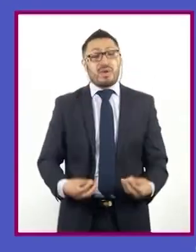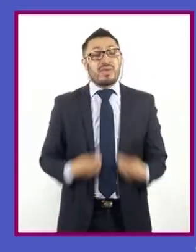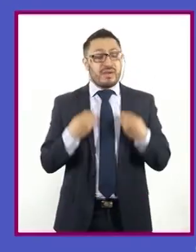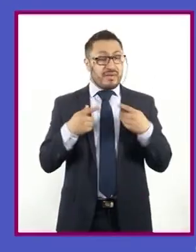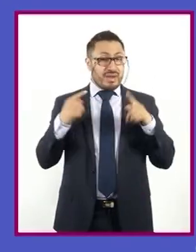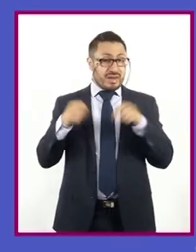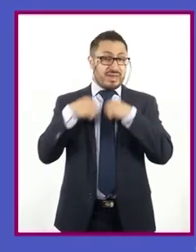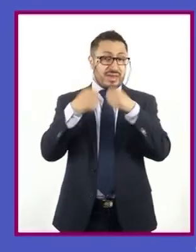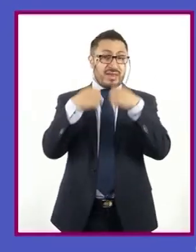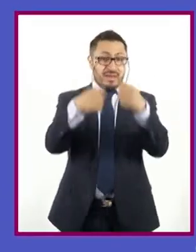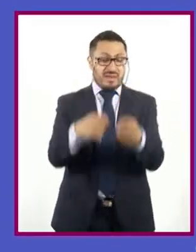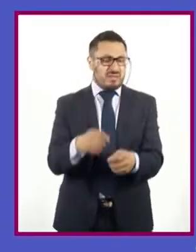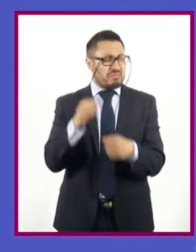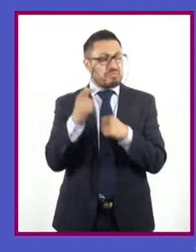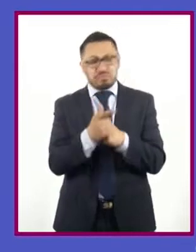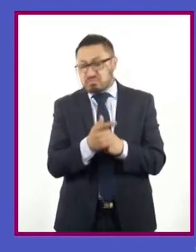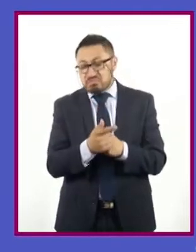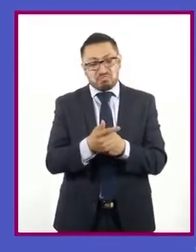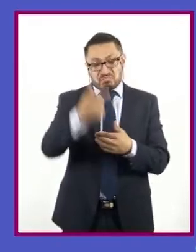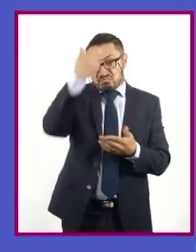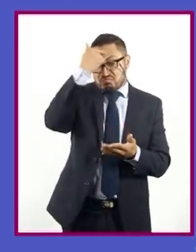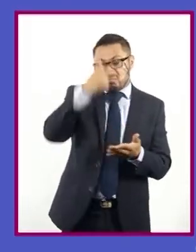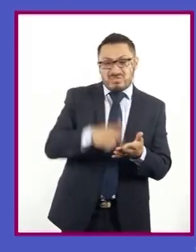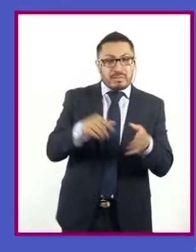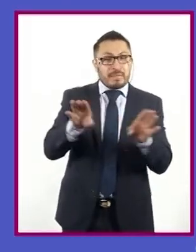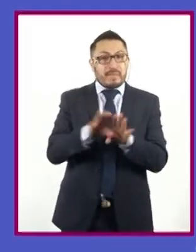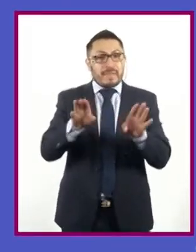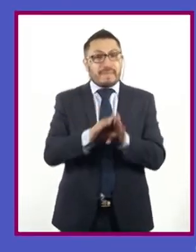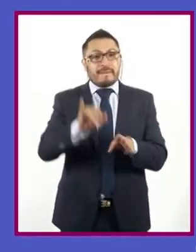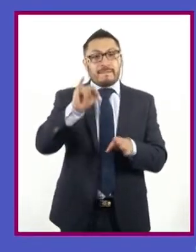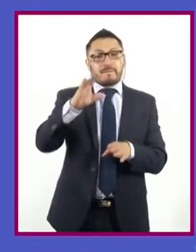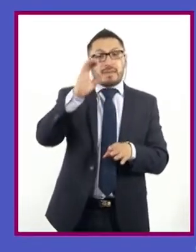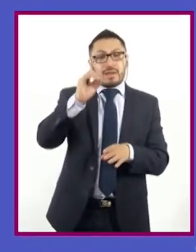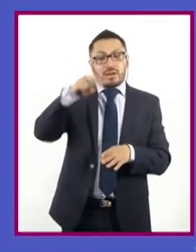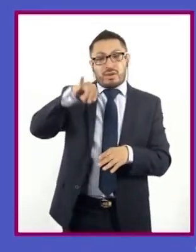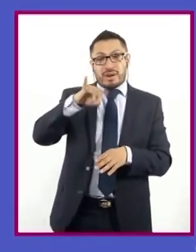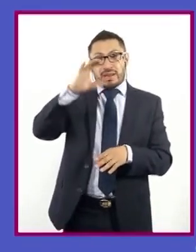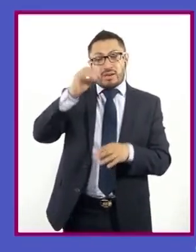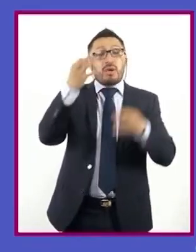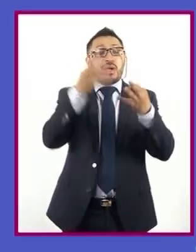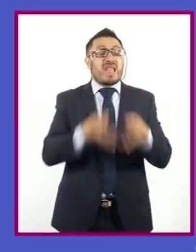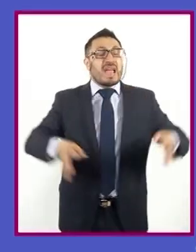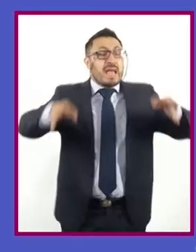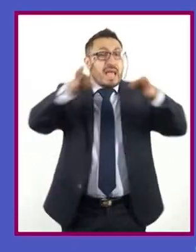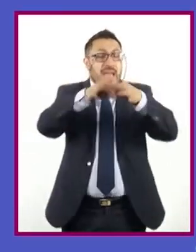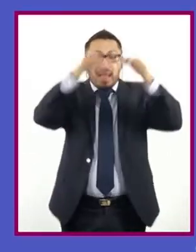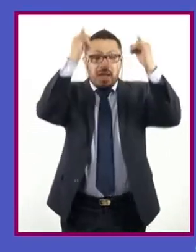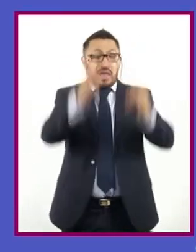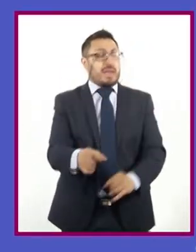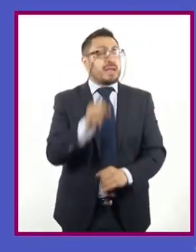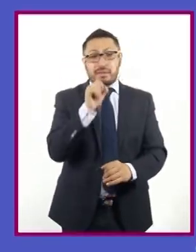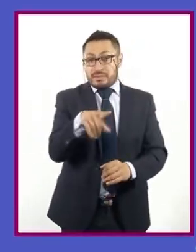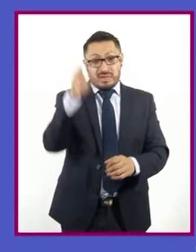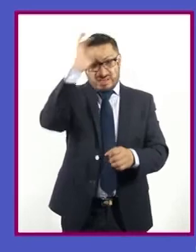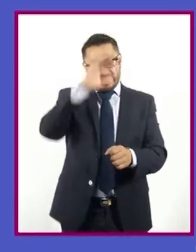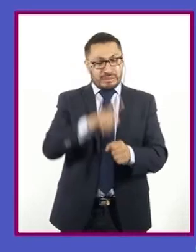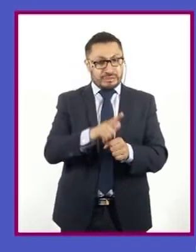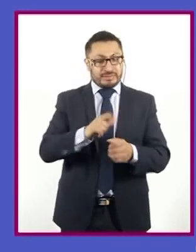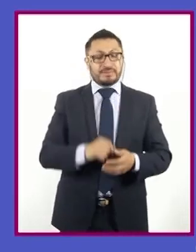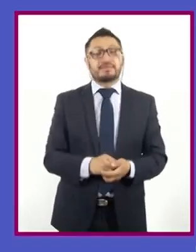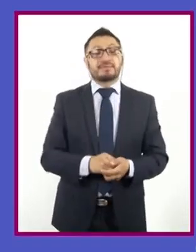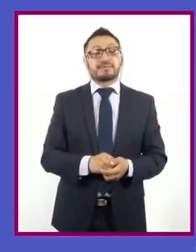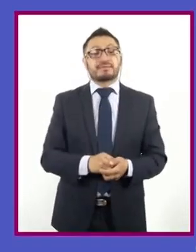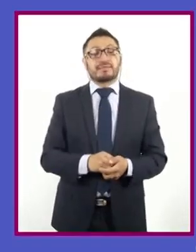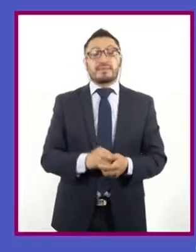ancestral o algún elemento considerado icónico e identificativo de la misma. Veamos ahora